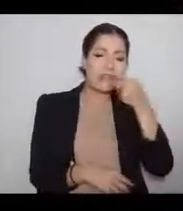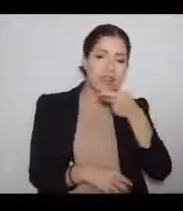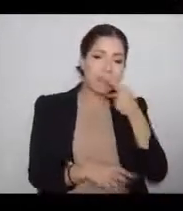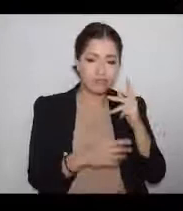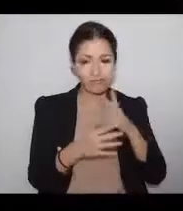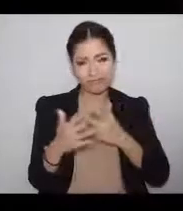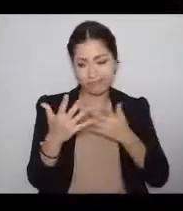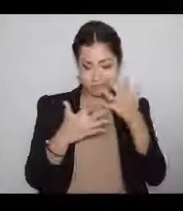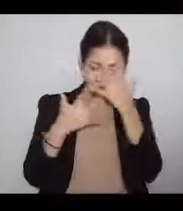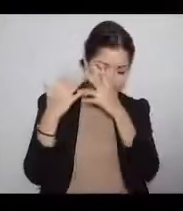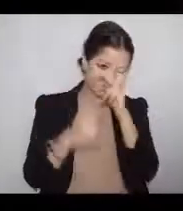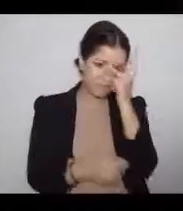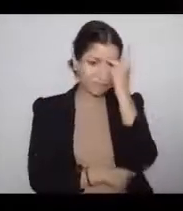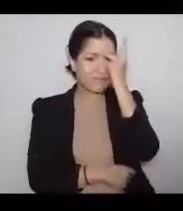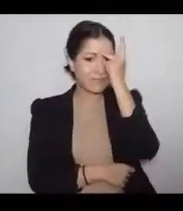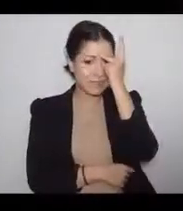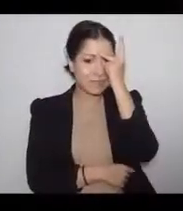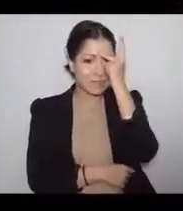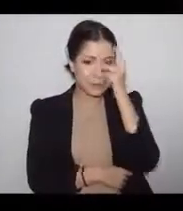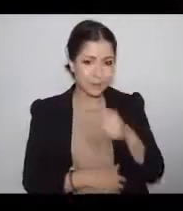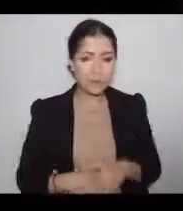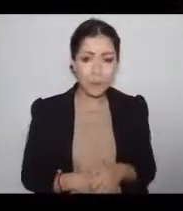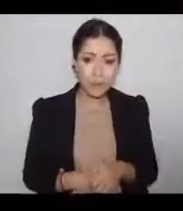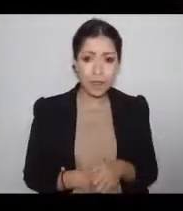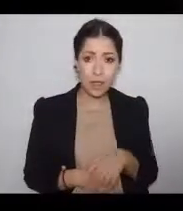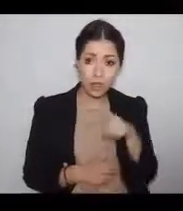Escribo el tractato contra Ursus.